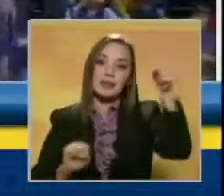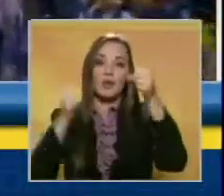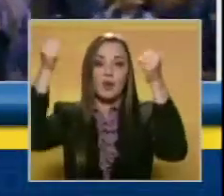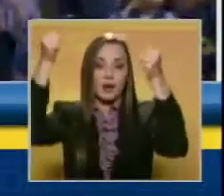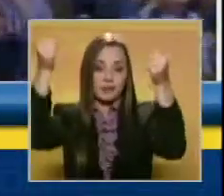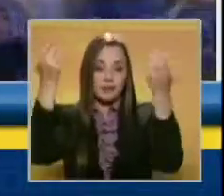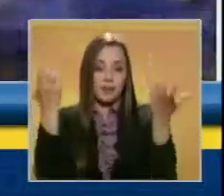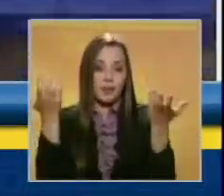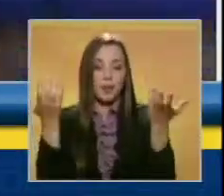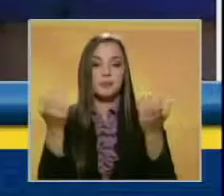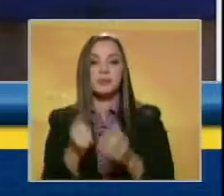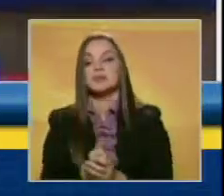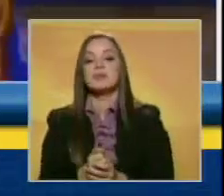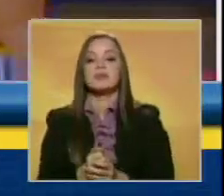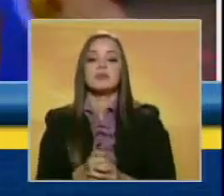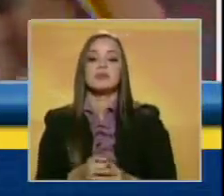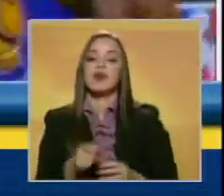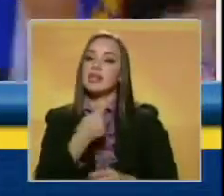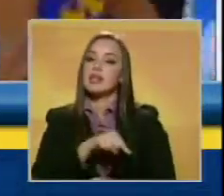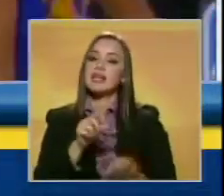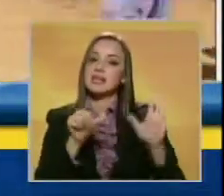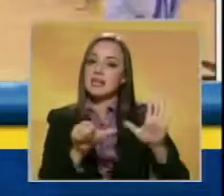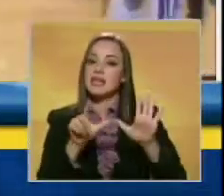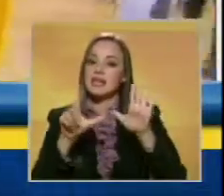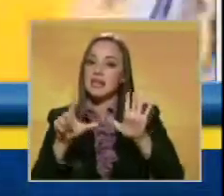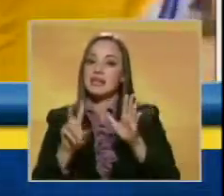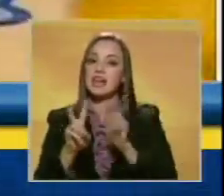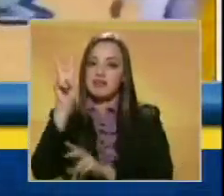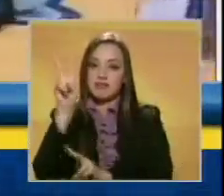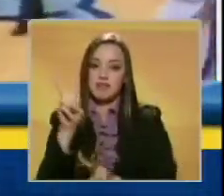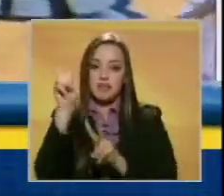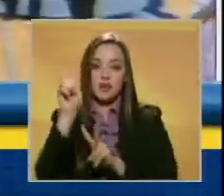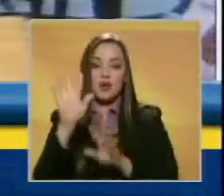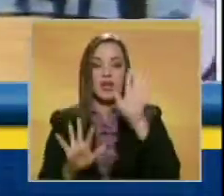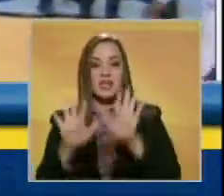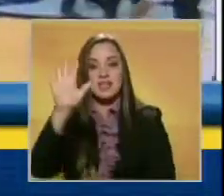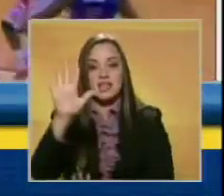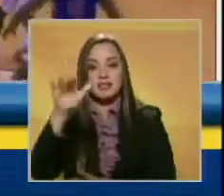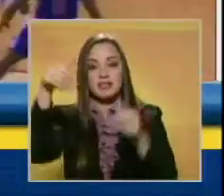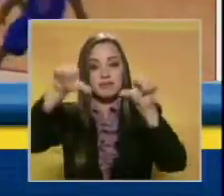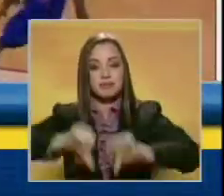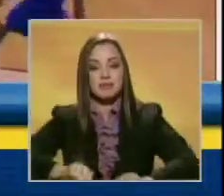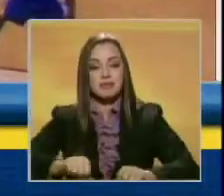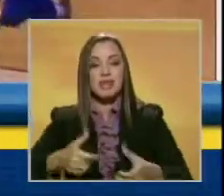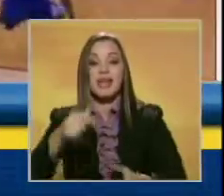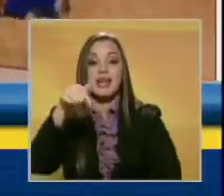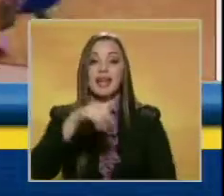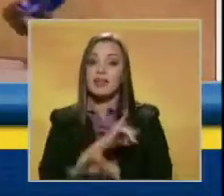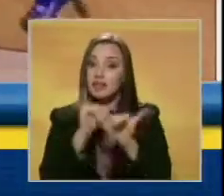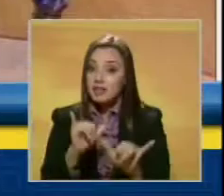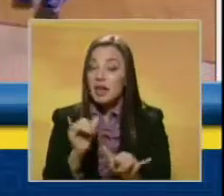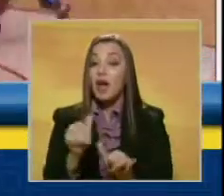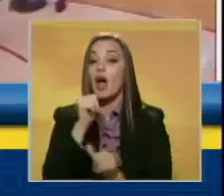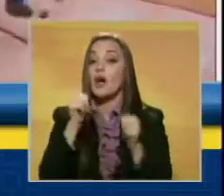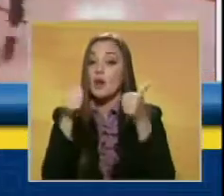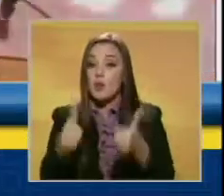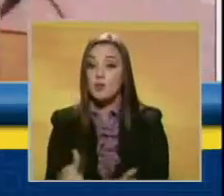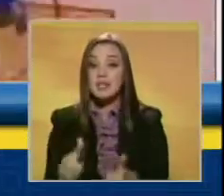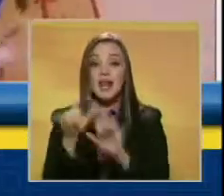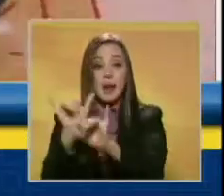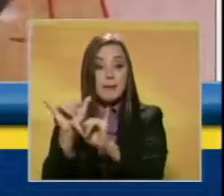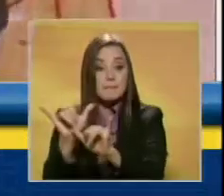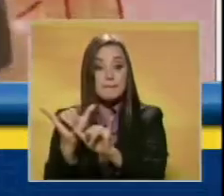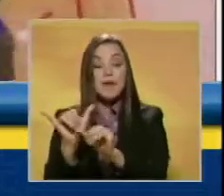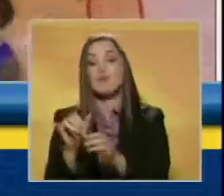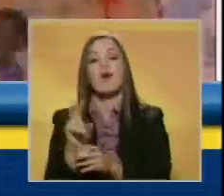temporada regular, 67 victorias y tan solo 15 derrotas. Esta final comenzará en casa de los